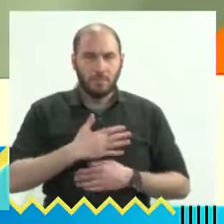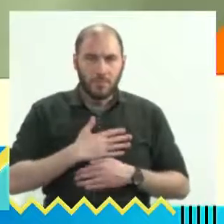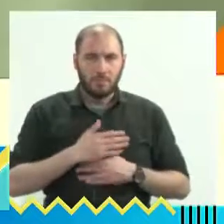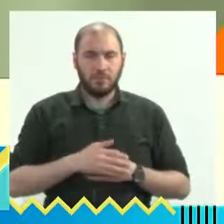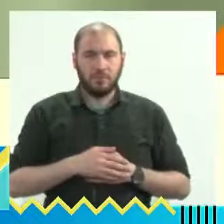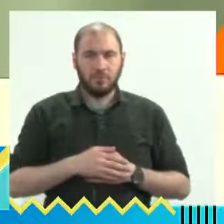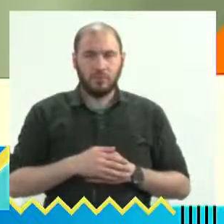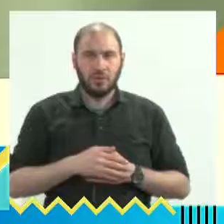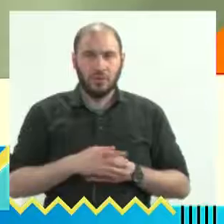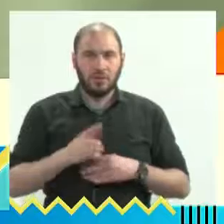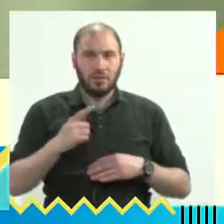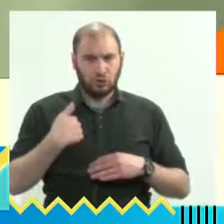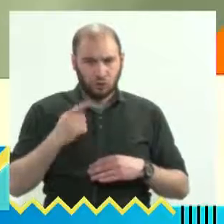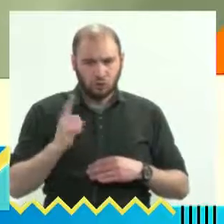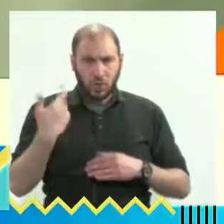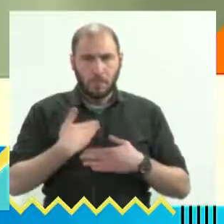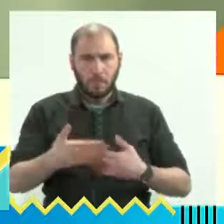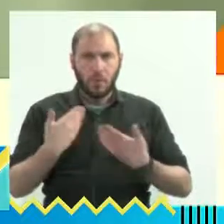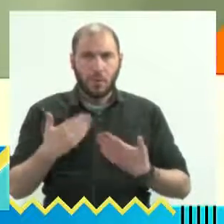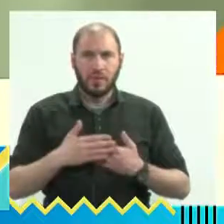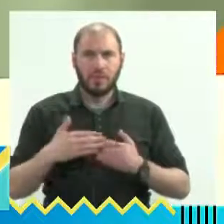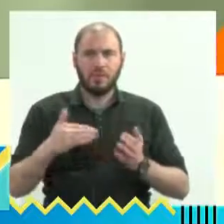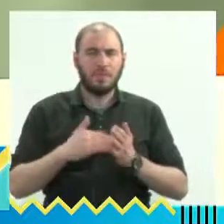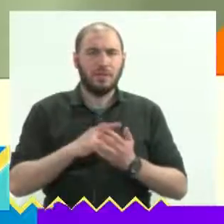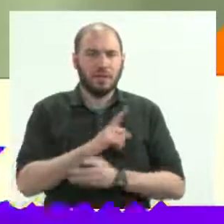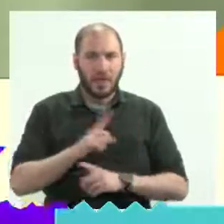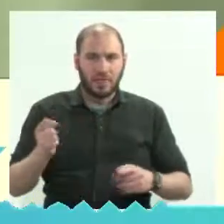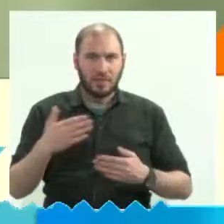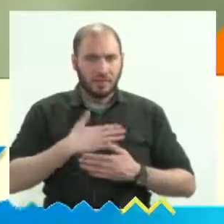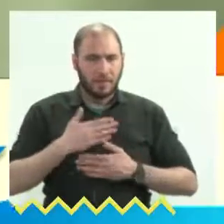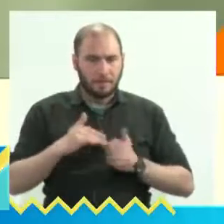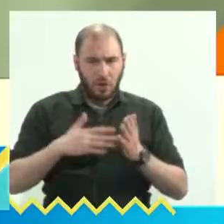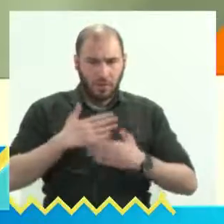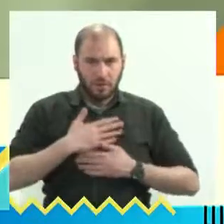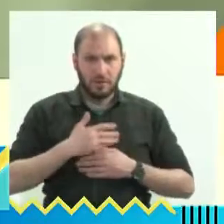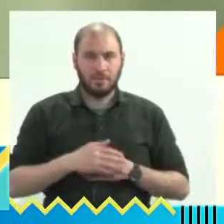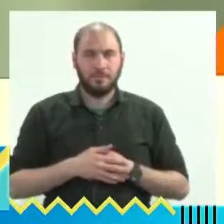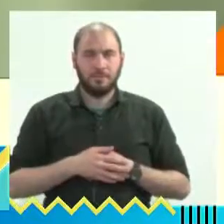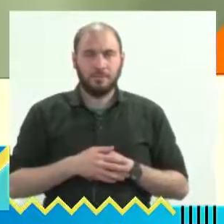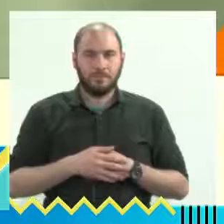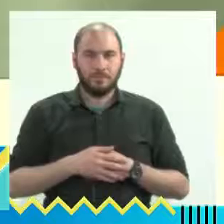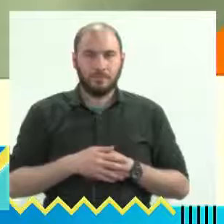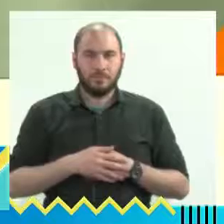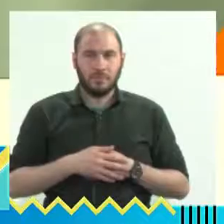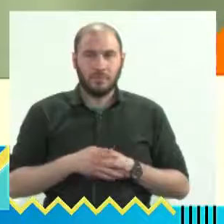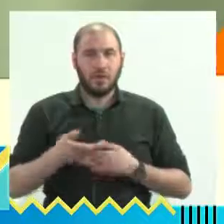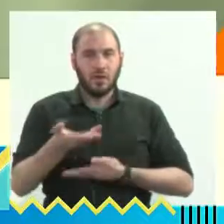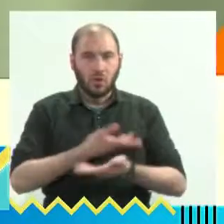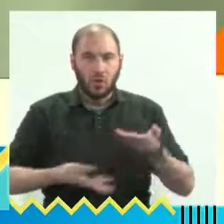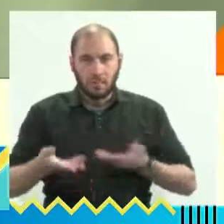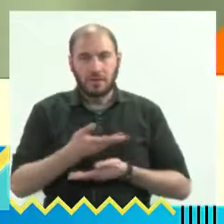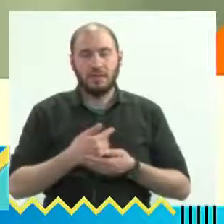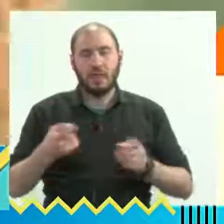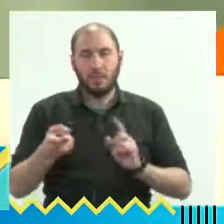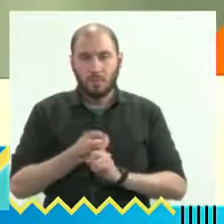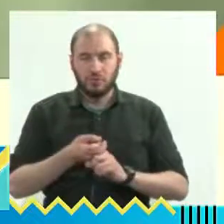ser autosustentable y no depender de nadie, depender de ella misma, ¿sí? Y compartir con su